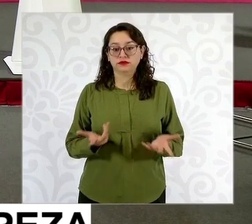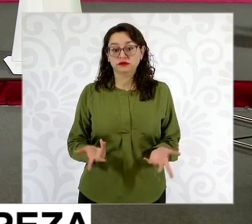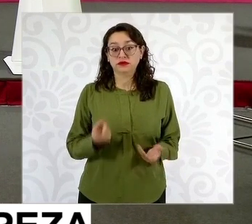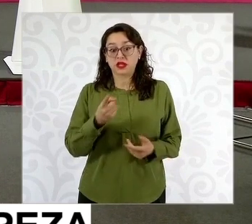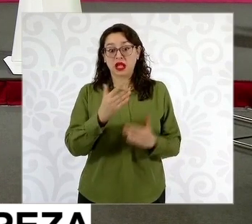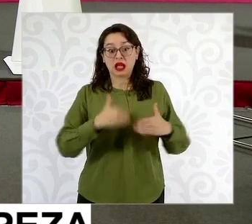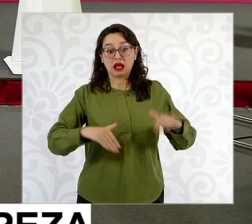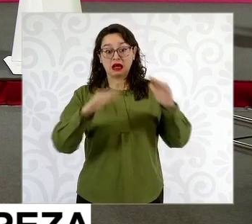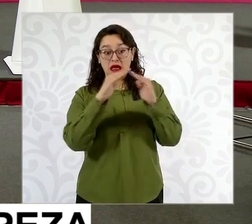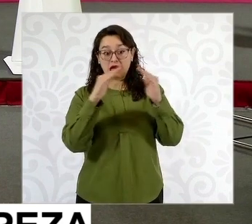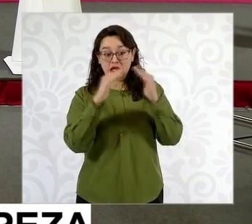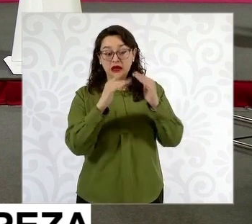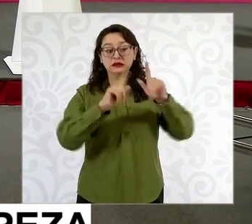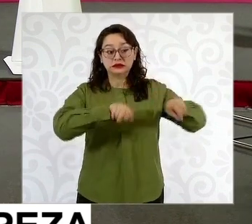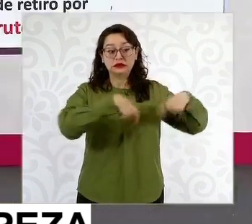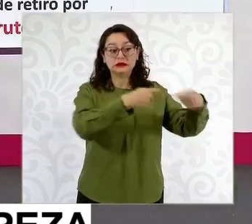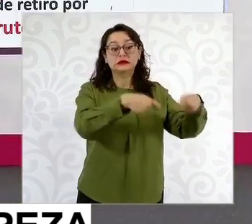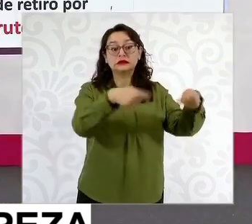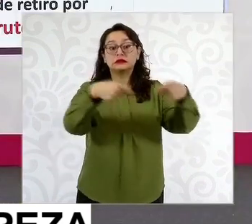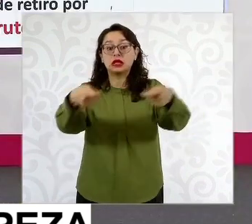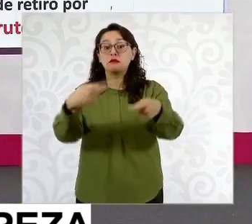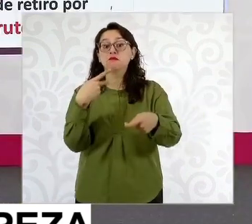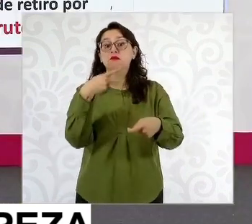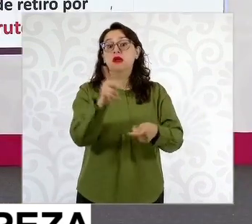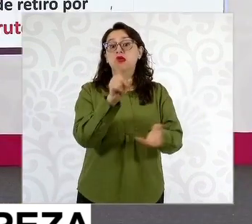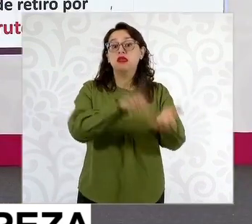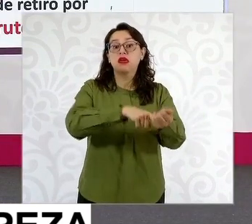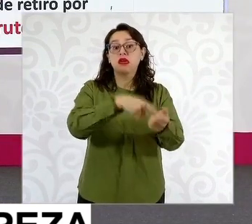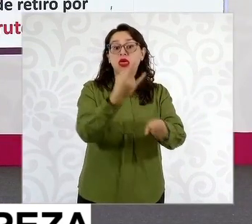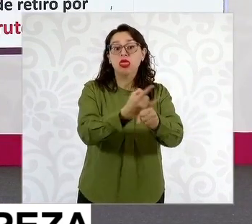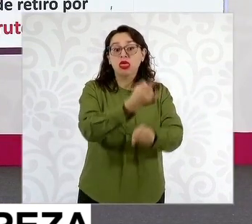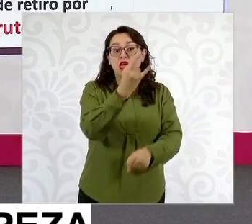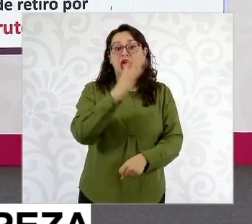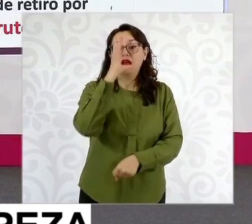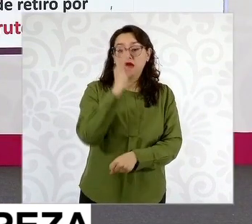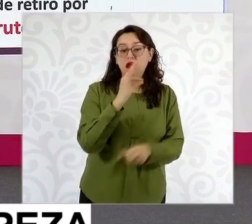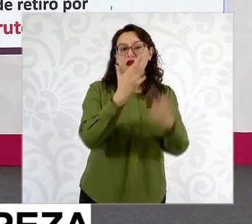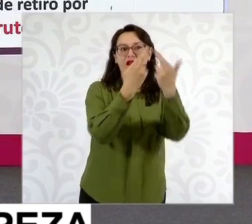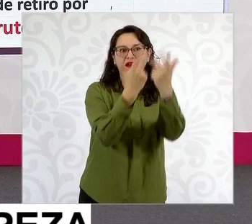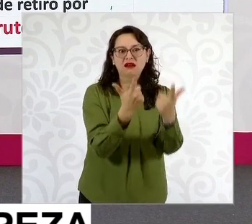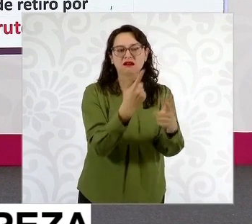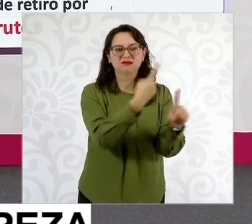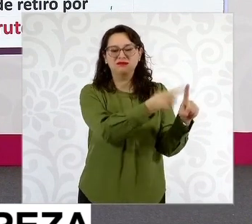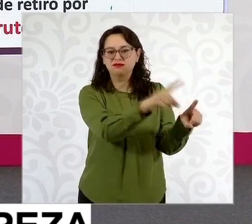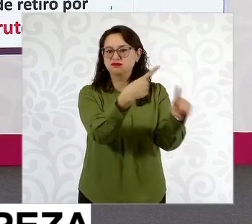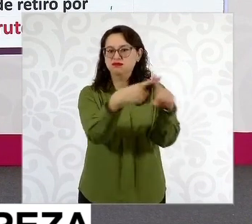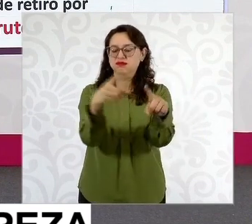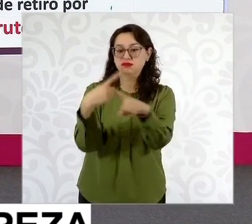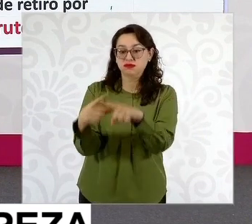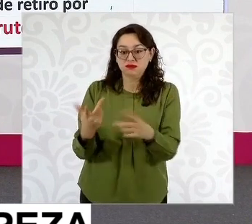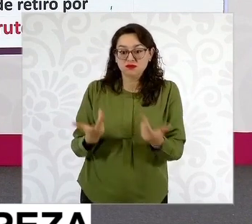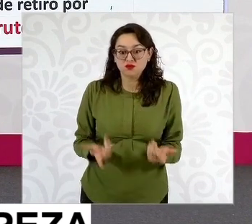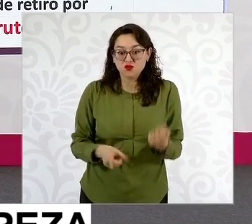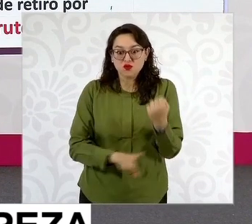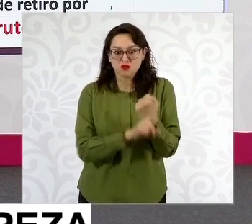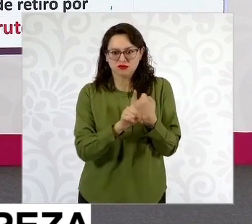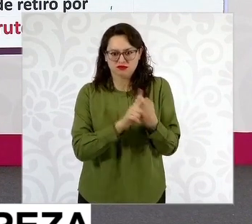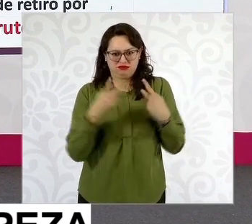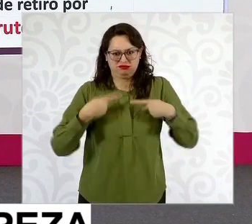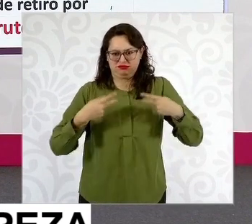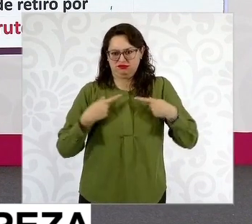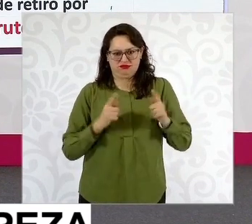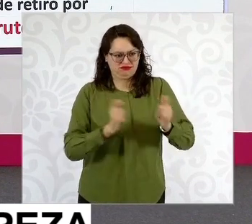recibió, no están entregadas por este tipo de problemas. Bueno, y este señor Abelardo